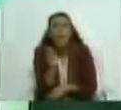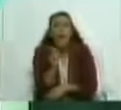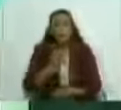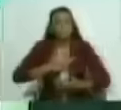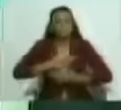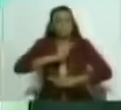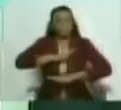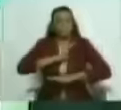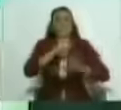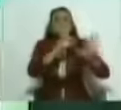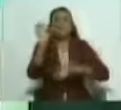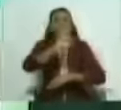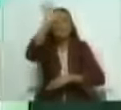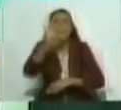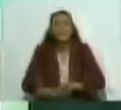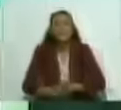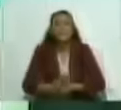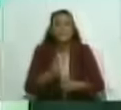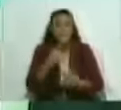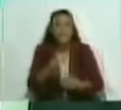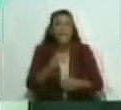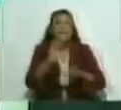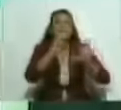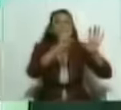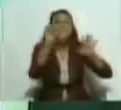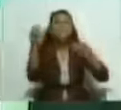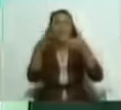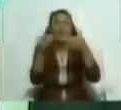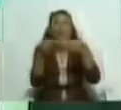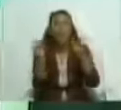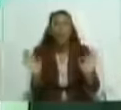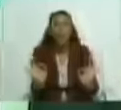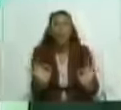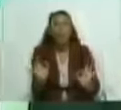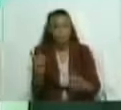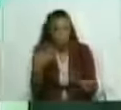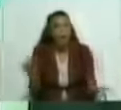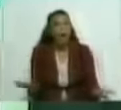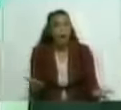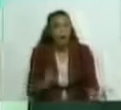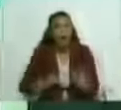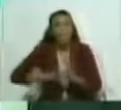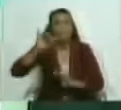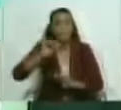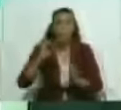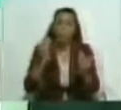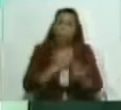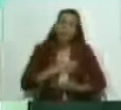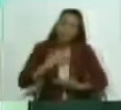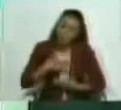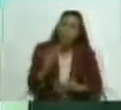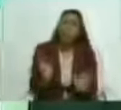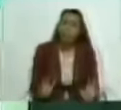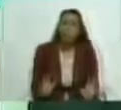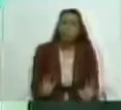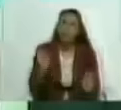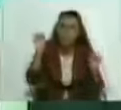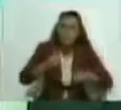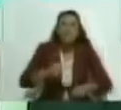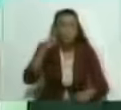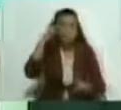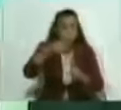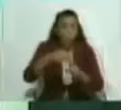con el 70%, es decir, $700, y que sea indexado a la inflación. Y eso es posible. Eso